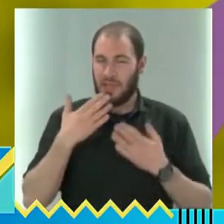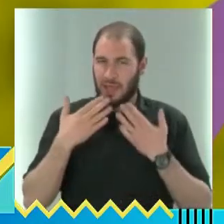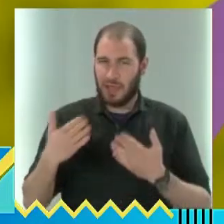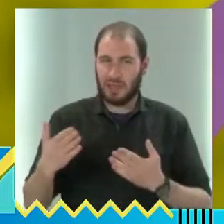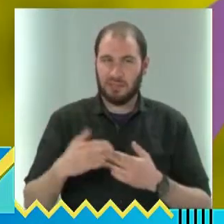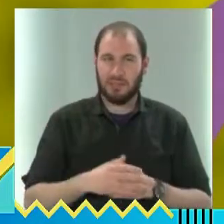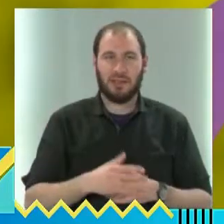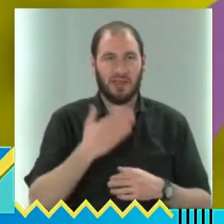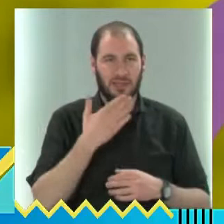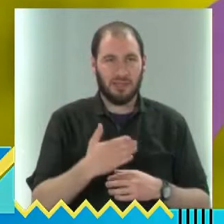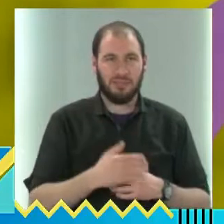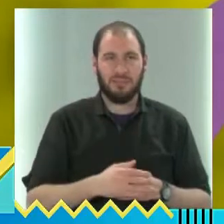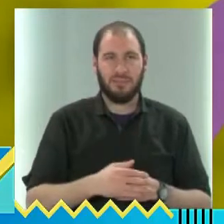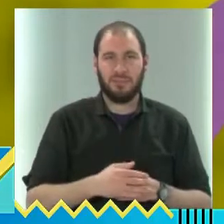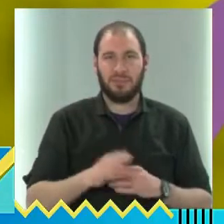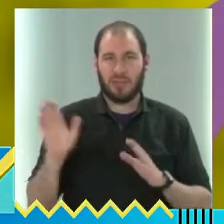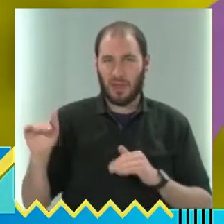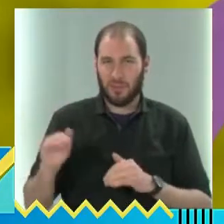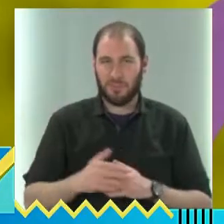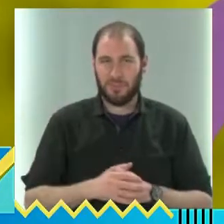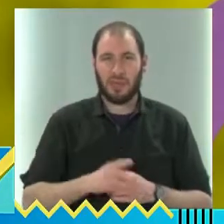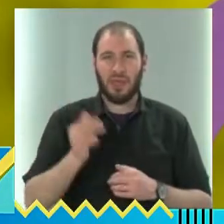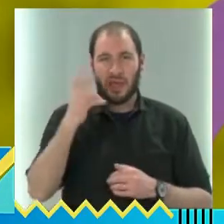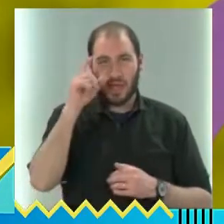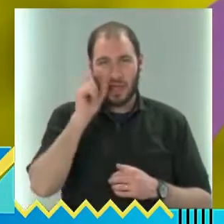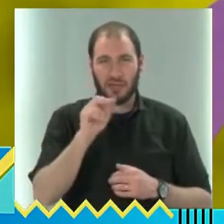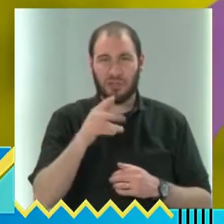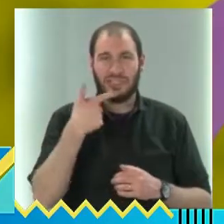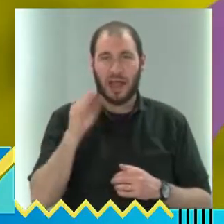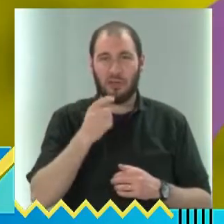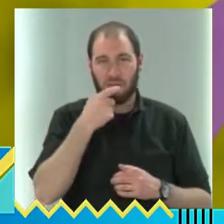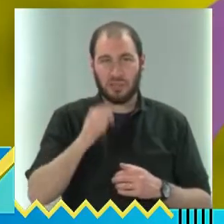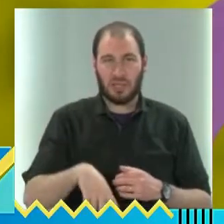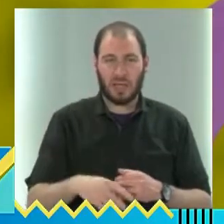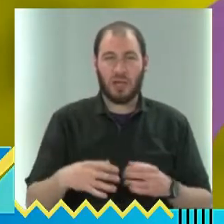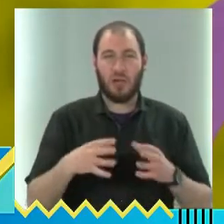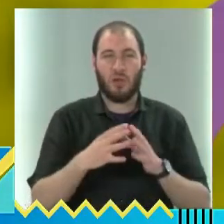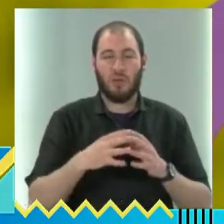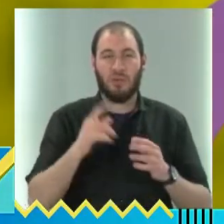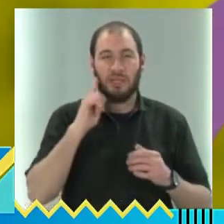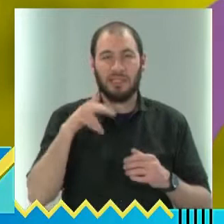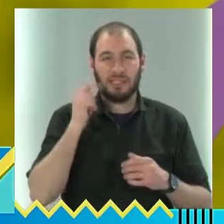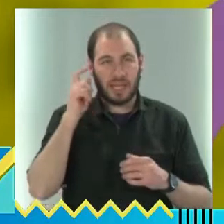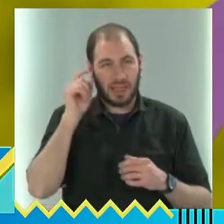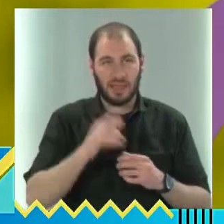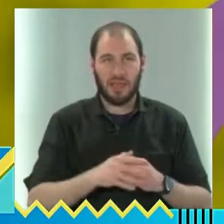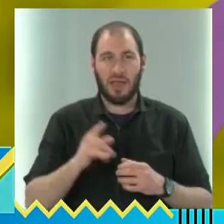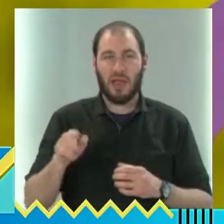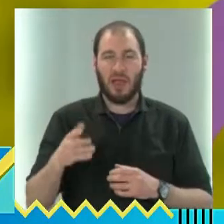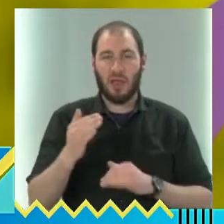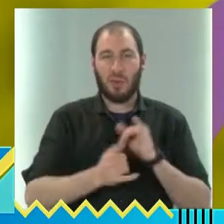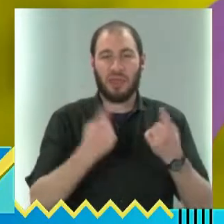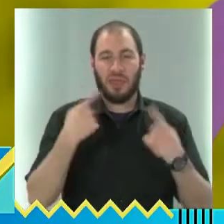muchísimas gracias. Muchísimas gracias, Héctor. Hasta luego. Chao, hasta luego. Héctor Bonarrico, senador provincial por el Partido Intransigente, entonces pasando también